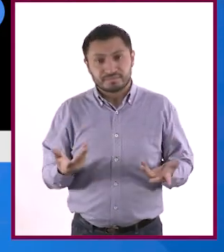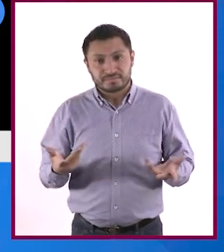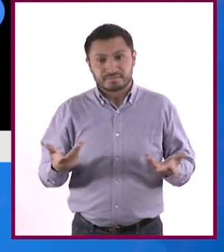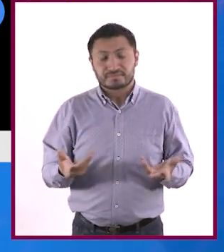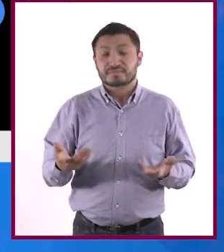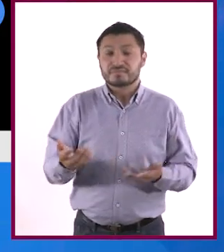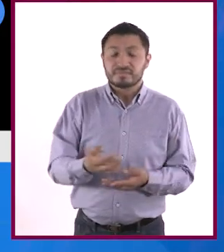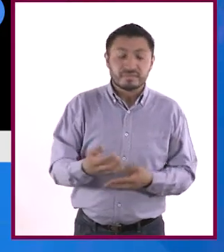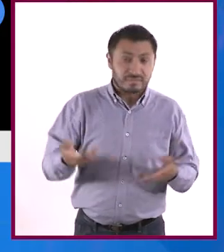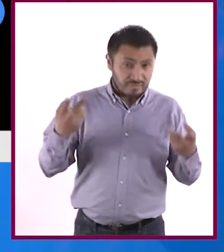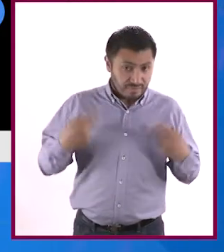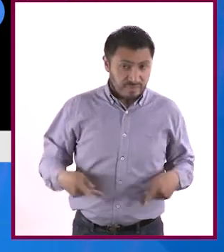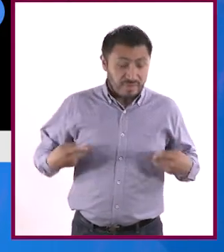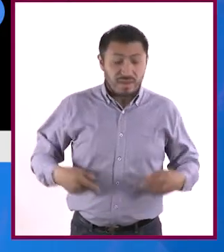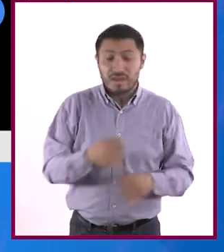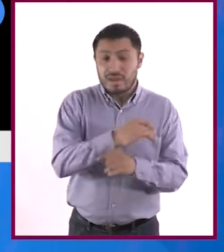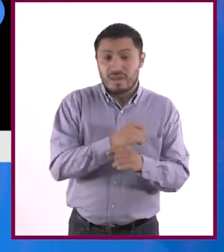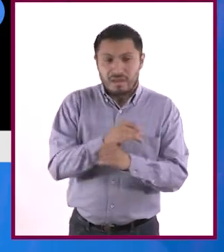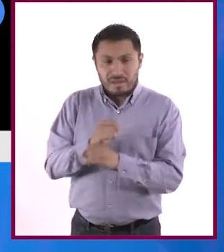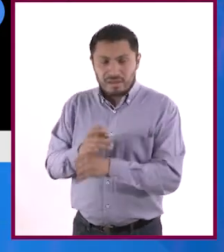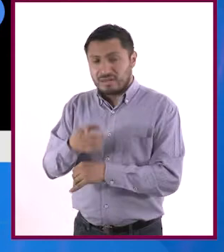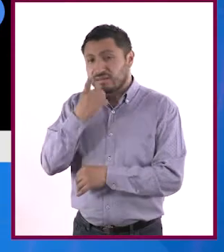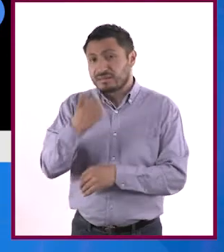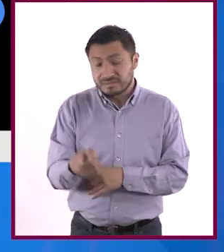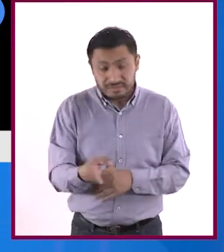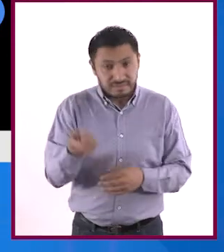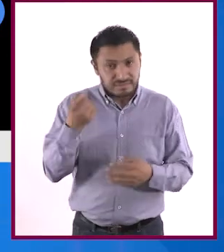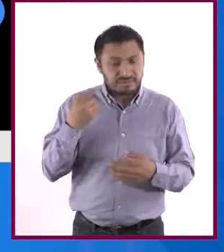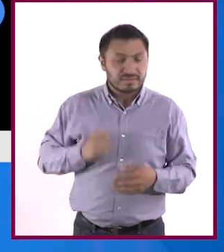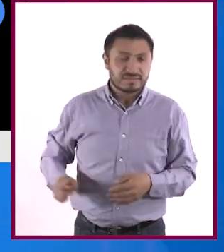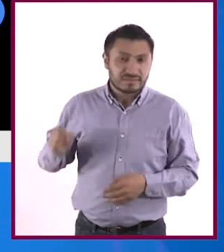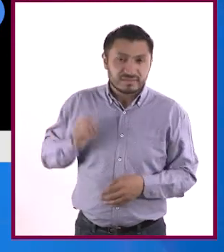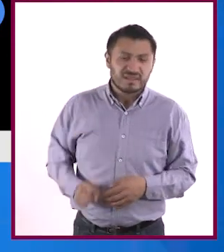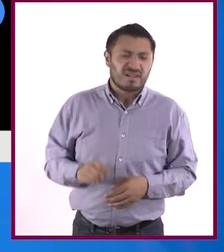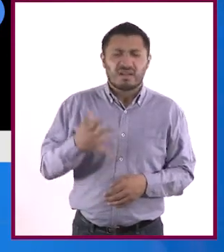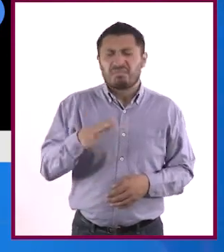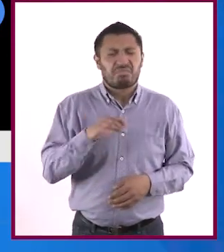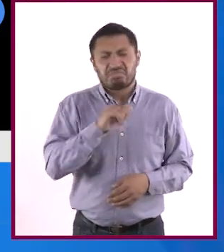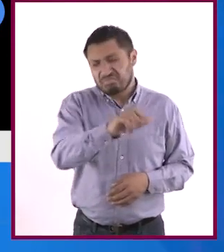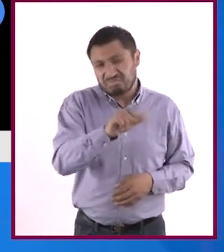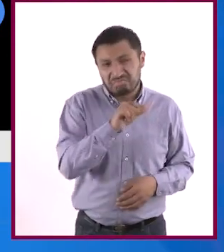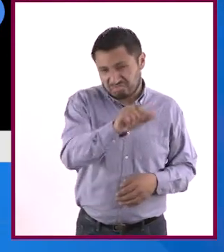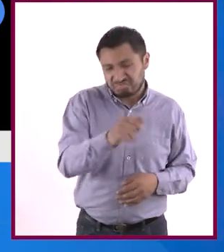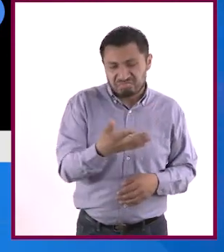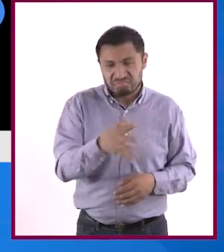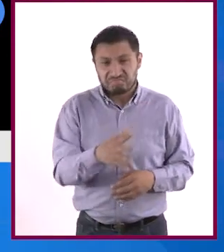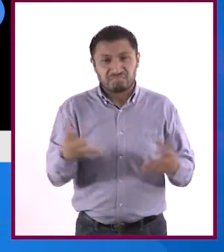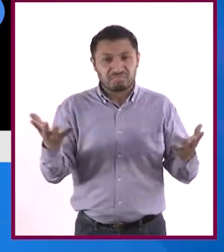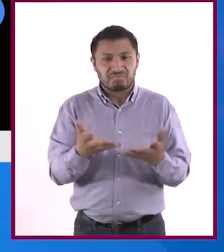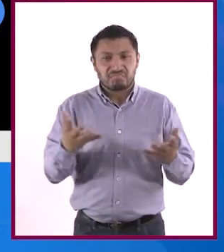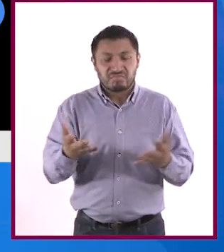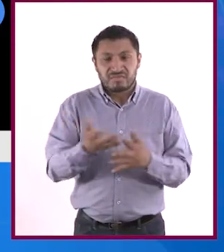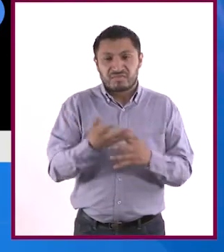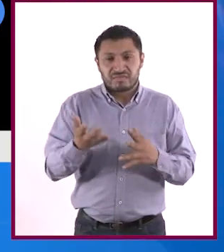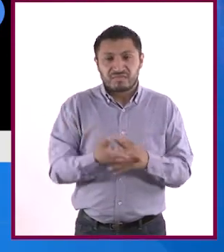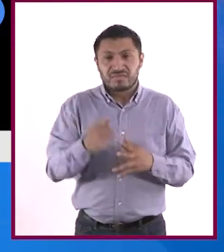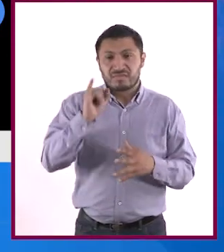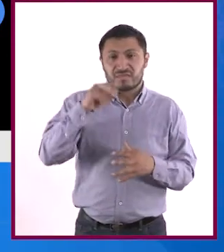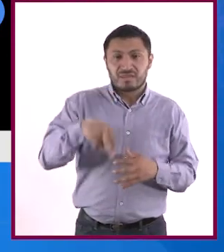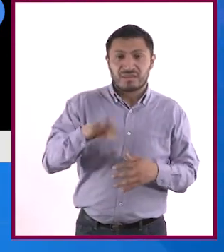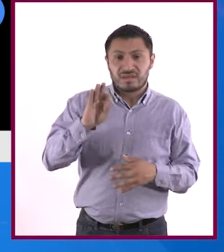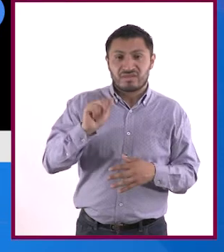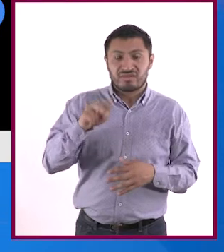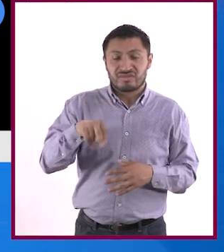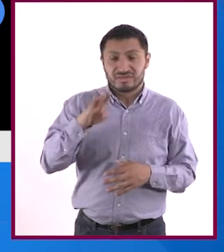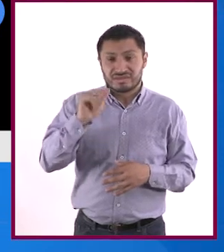los estudiosos nos dicen que a partir del siglo más o menos XVI se creó la categoría infancia.